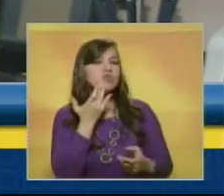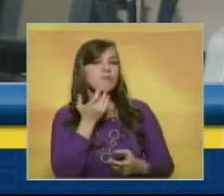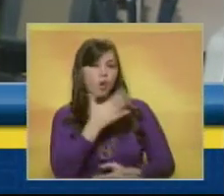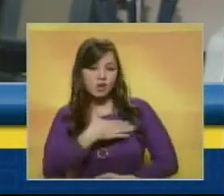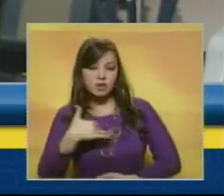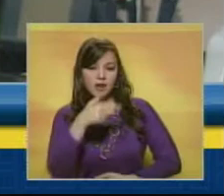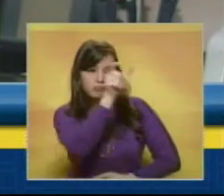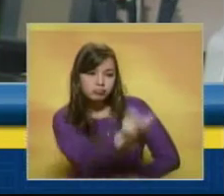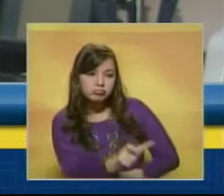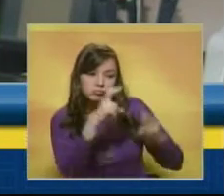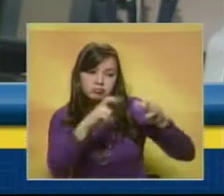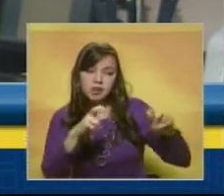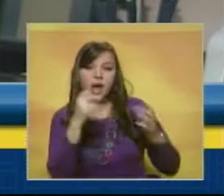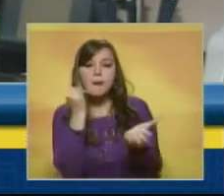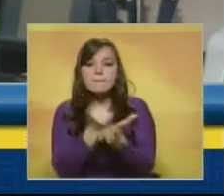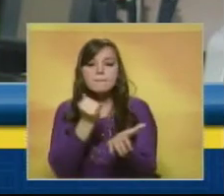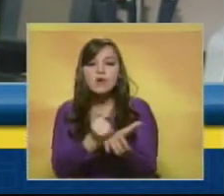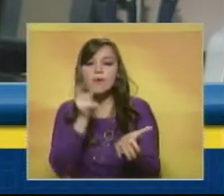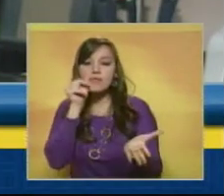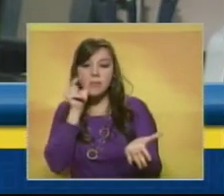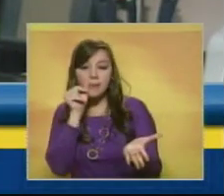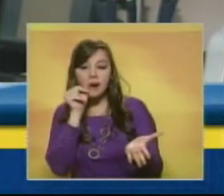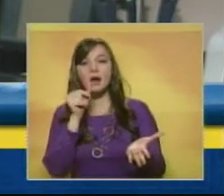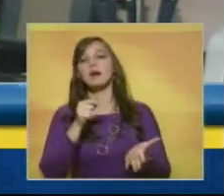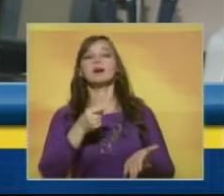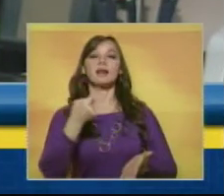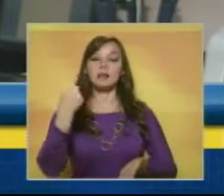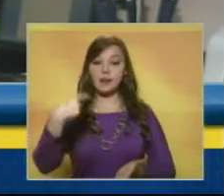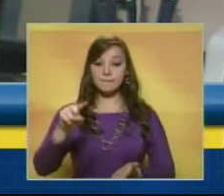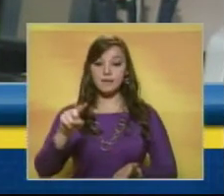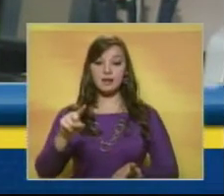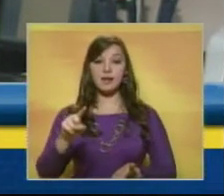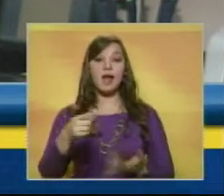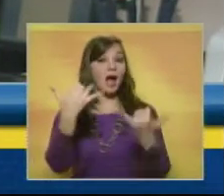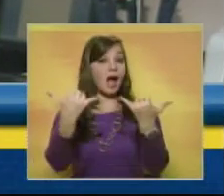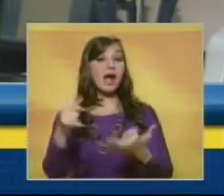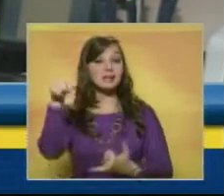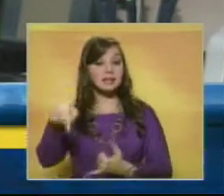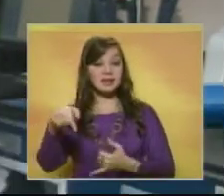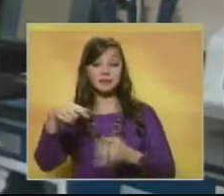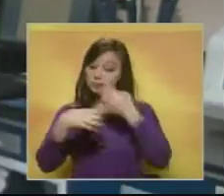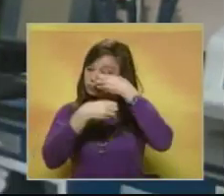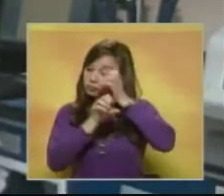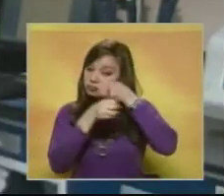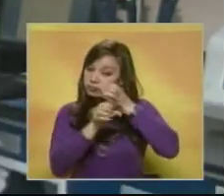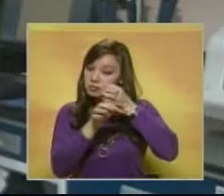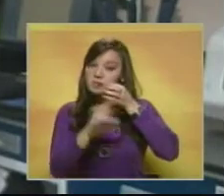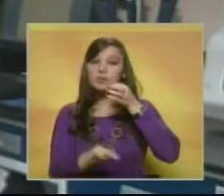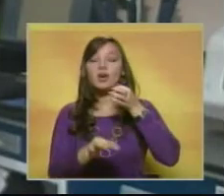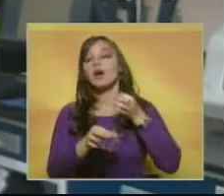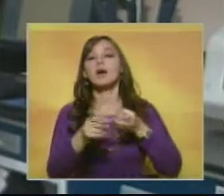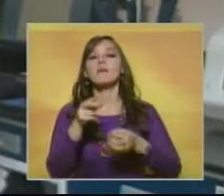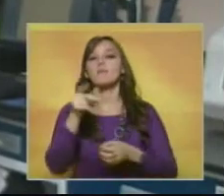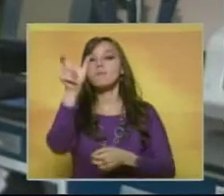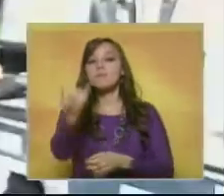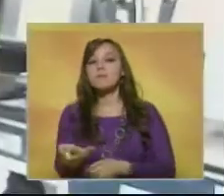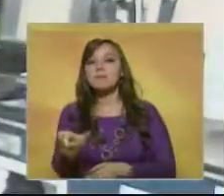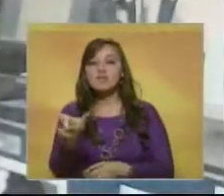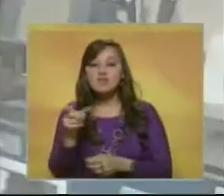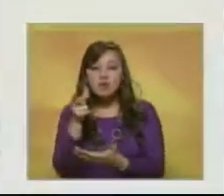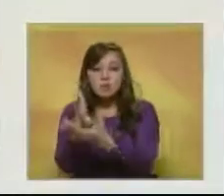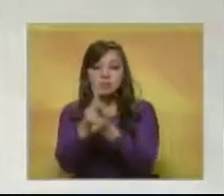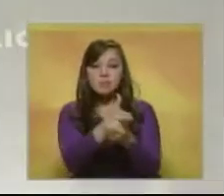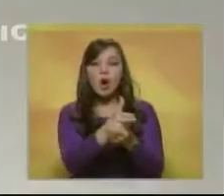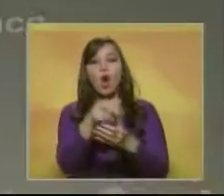Pruebas de paternidad, identificación de restos cadavéricos y la más empleada en criminalística para la investigación de asesinatos y delitos